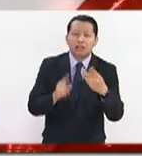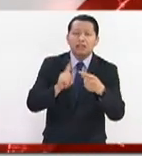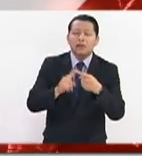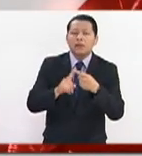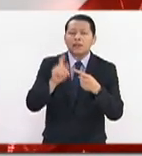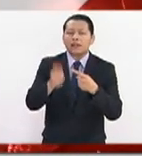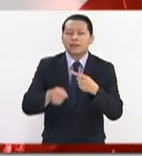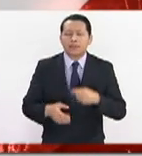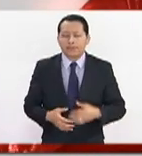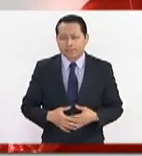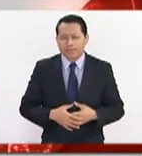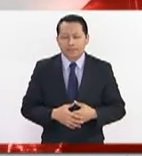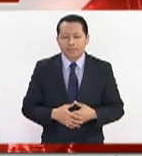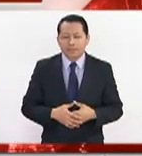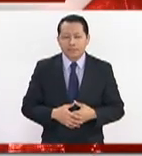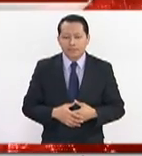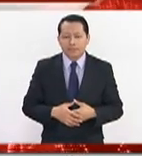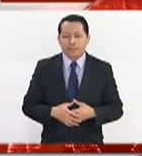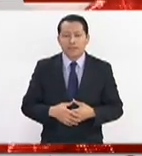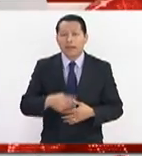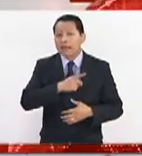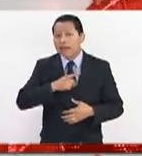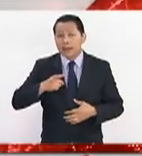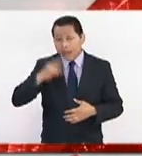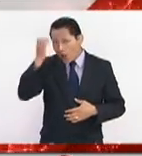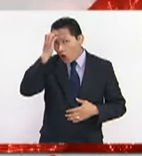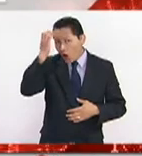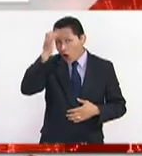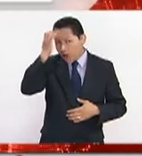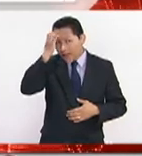Una, que conozca bien